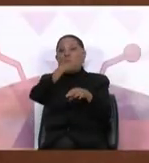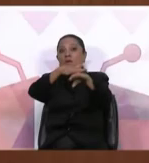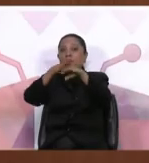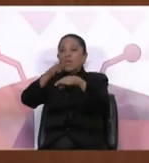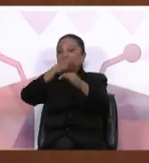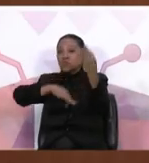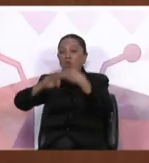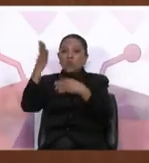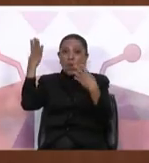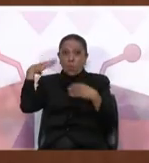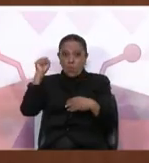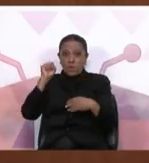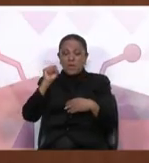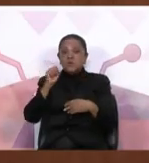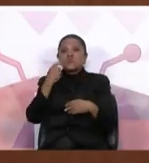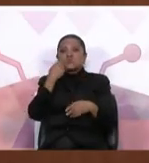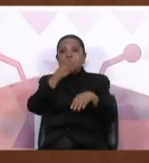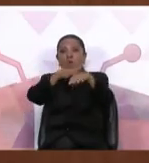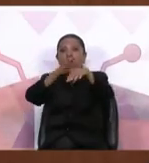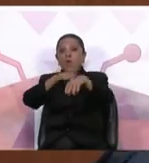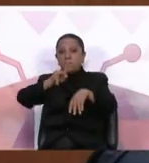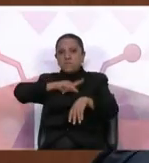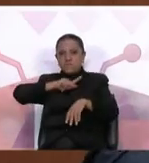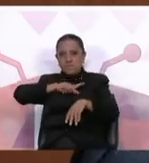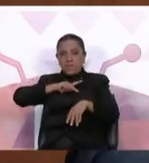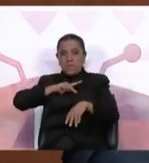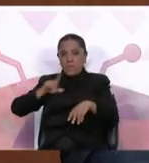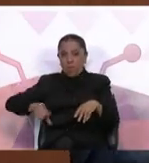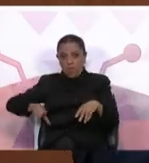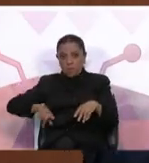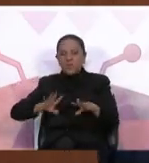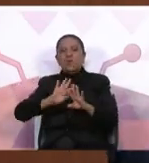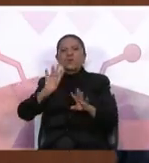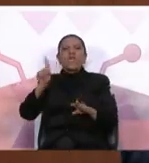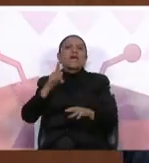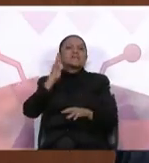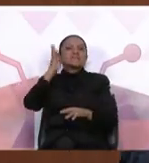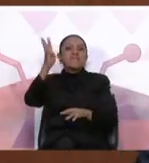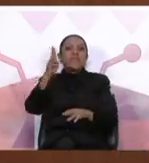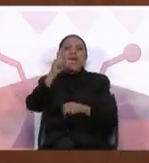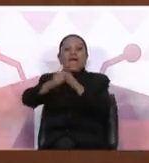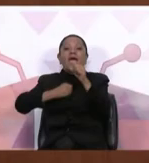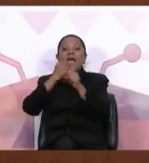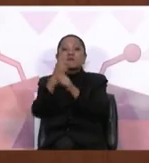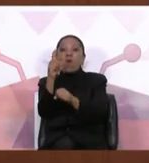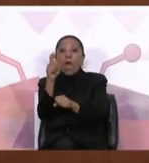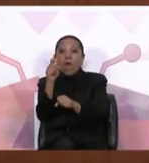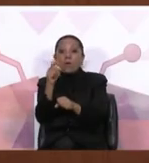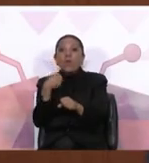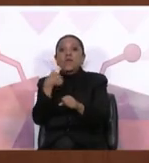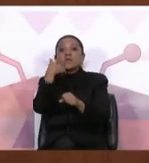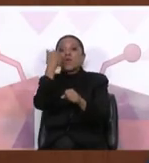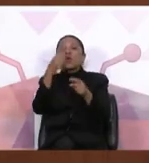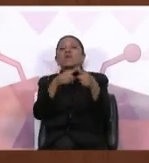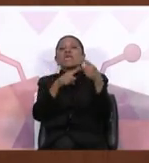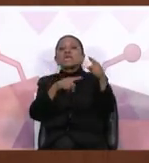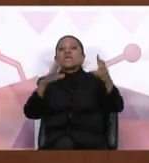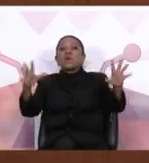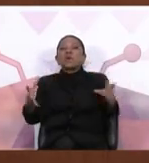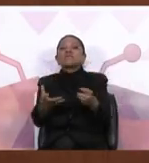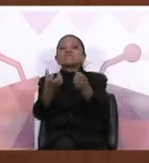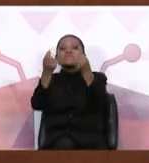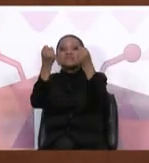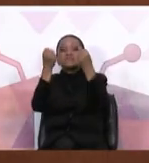va a ser el año del agua importante también decirles que lo que aspiro es recuperar la grandeza de